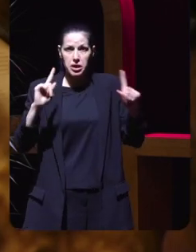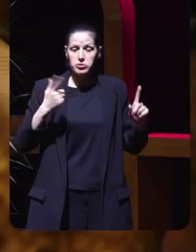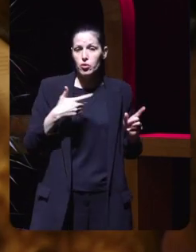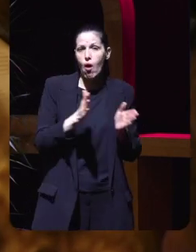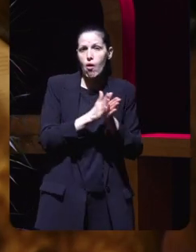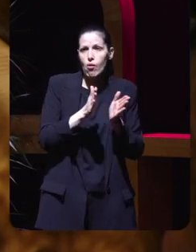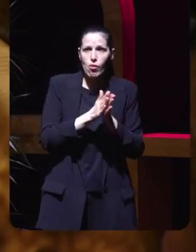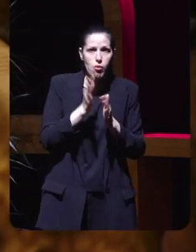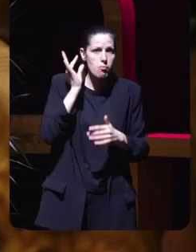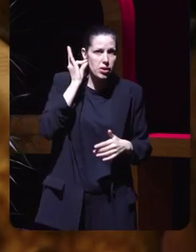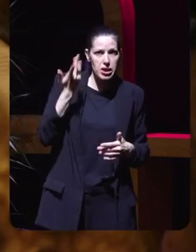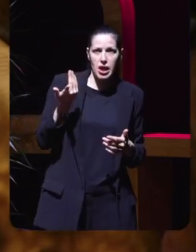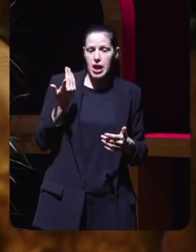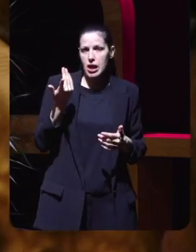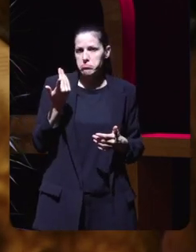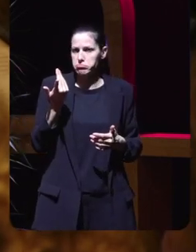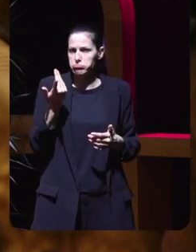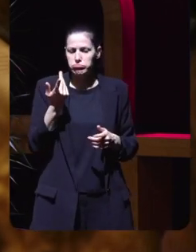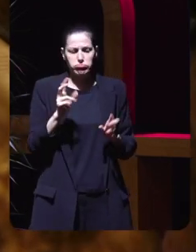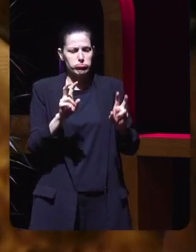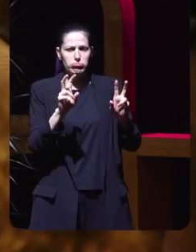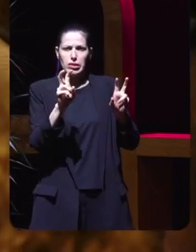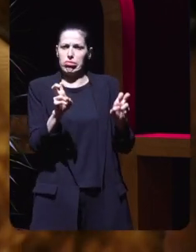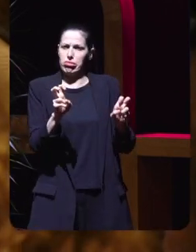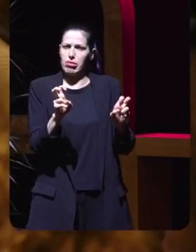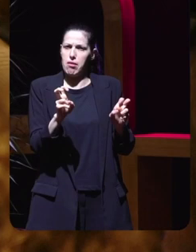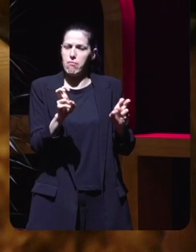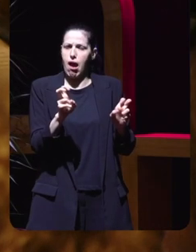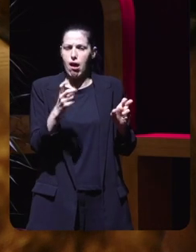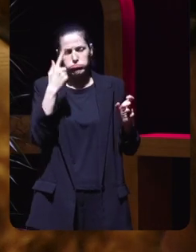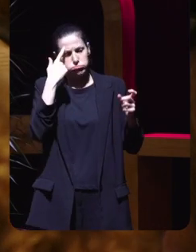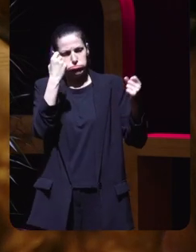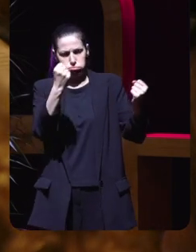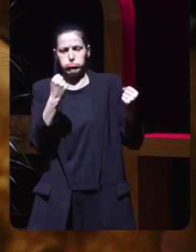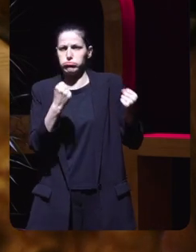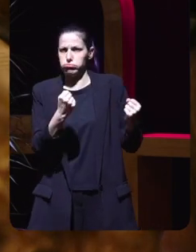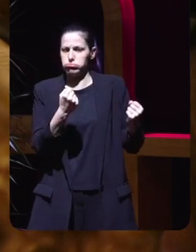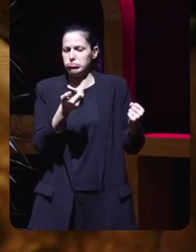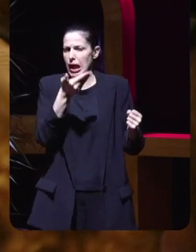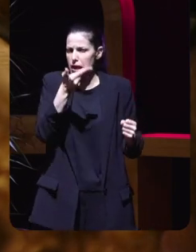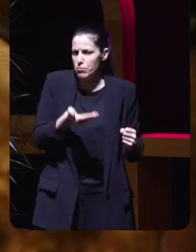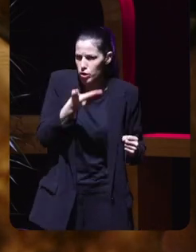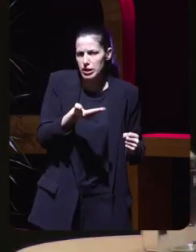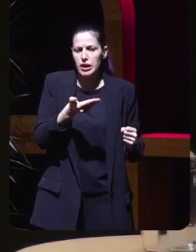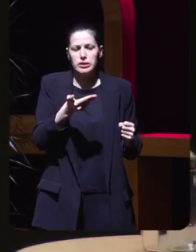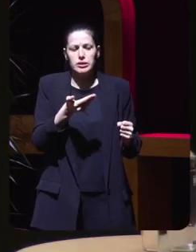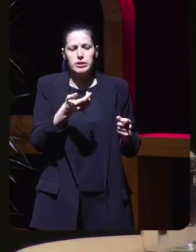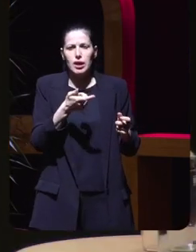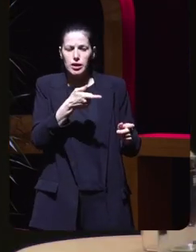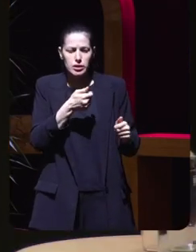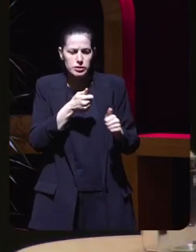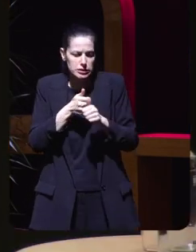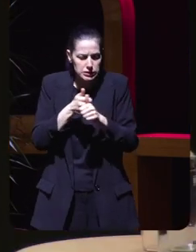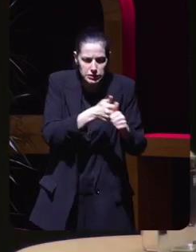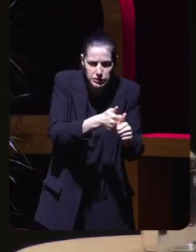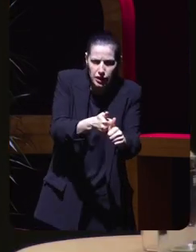dominaba pues perfectamente un tema no que yo fisio era un tema bastante importante además que yo fisio seguimiento durante todo periplo que se come